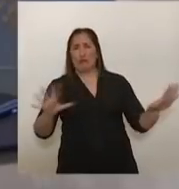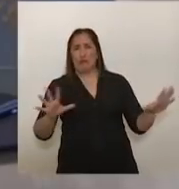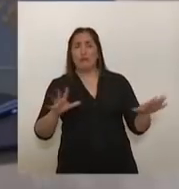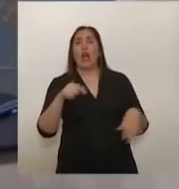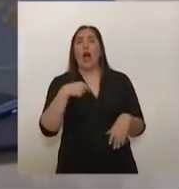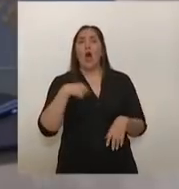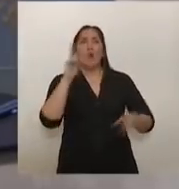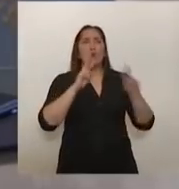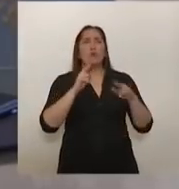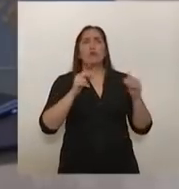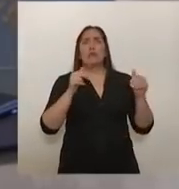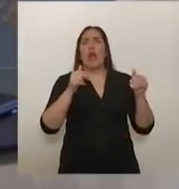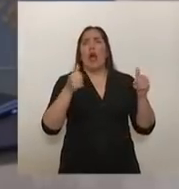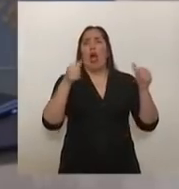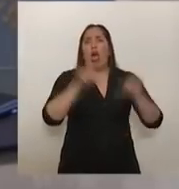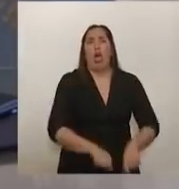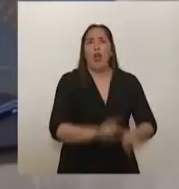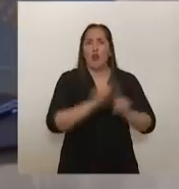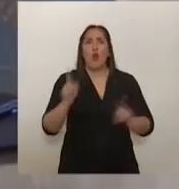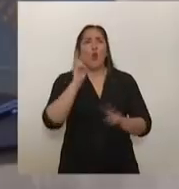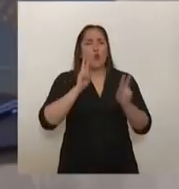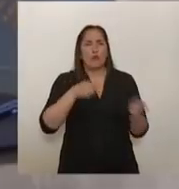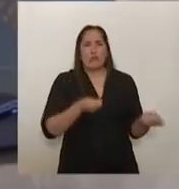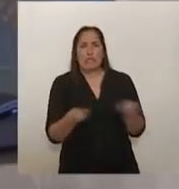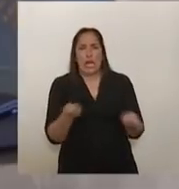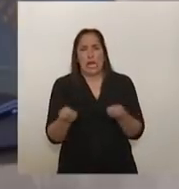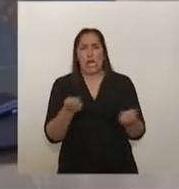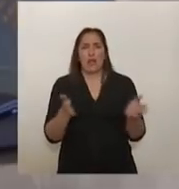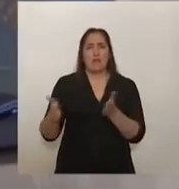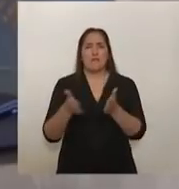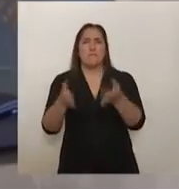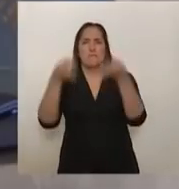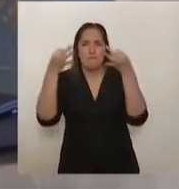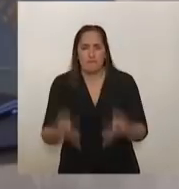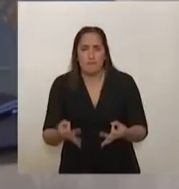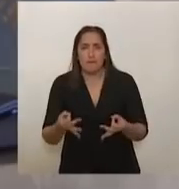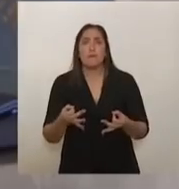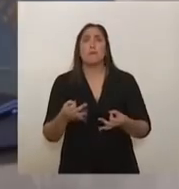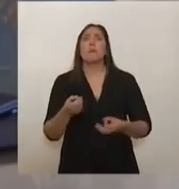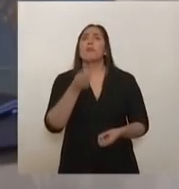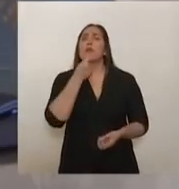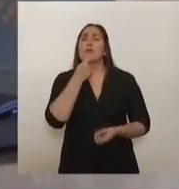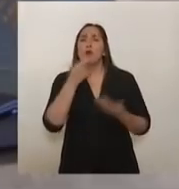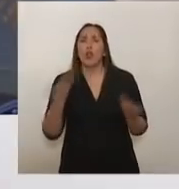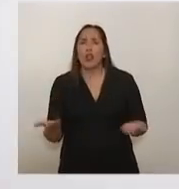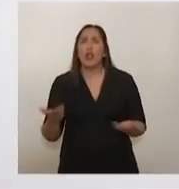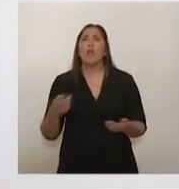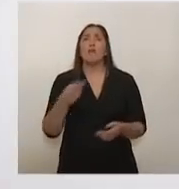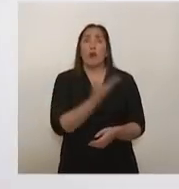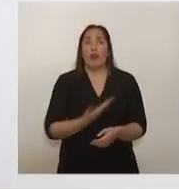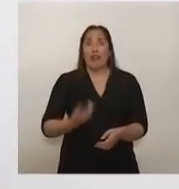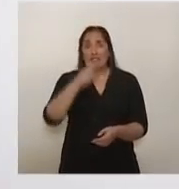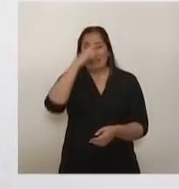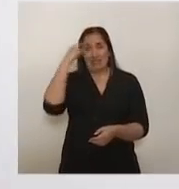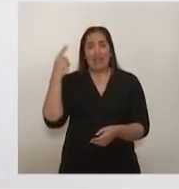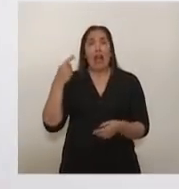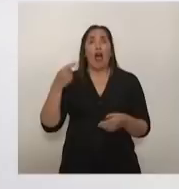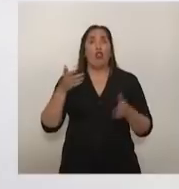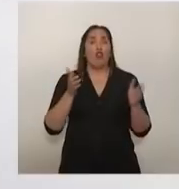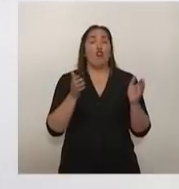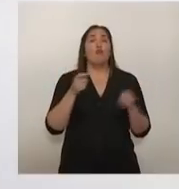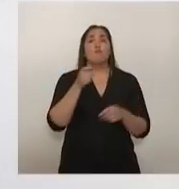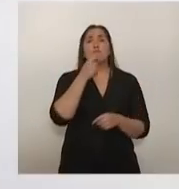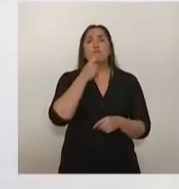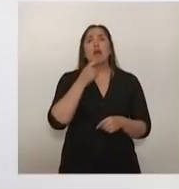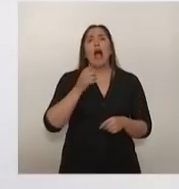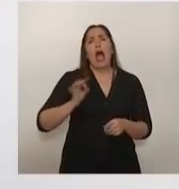la tendencia y avanzar en el sentido correcto. Miremos, por ejemplo, cómo se movió el tamaño del Estado. Después de